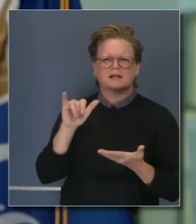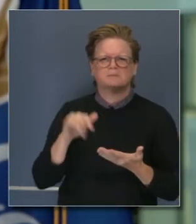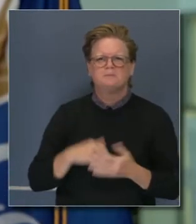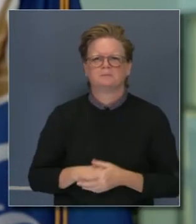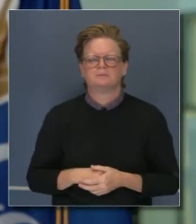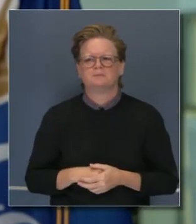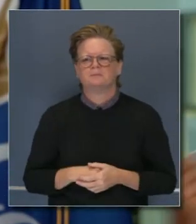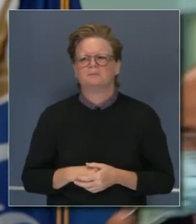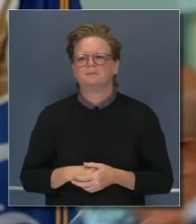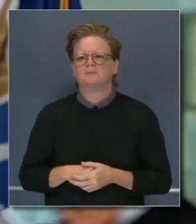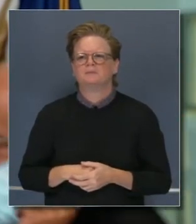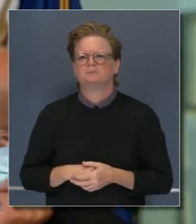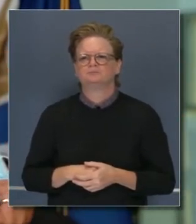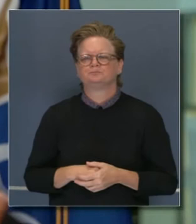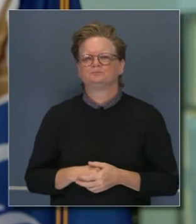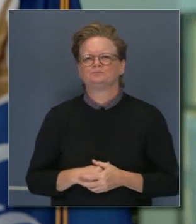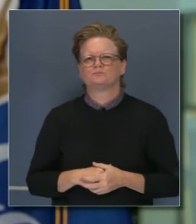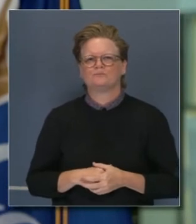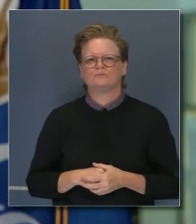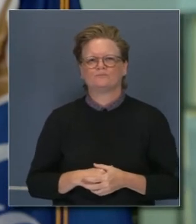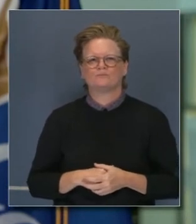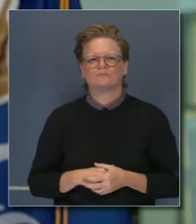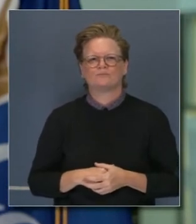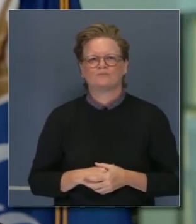ustedes, el doctor Galli.